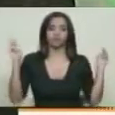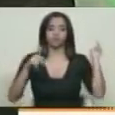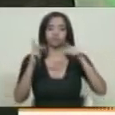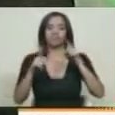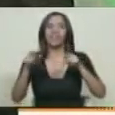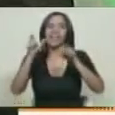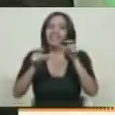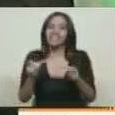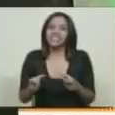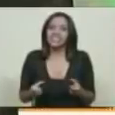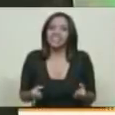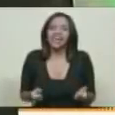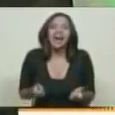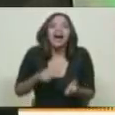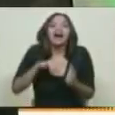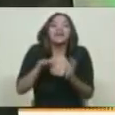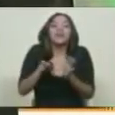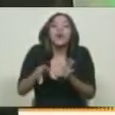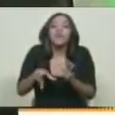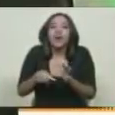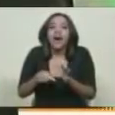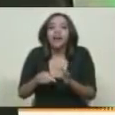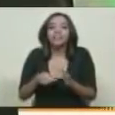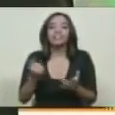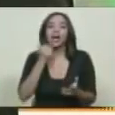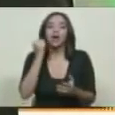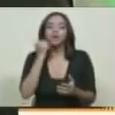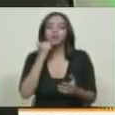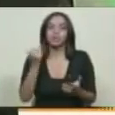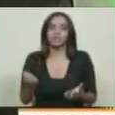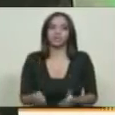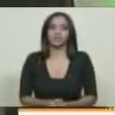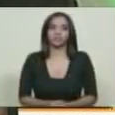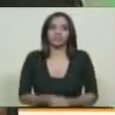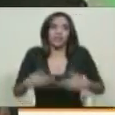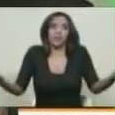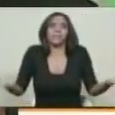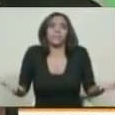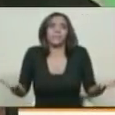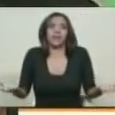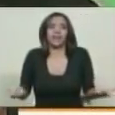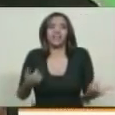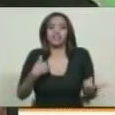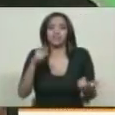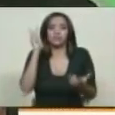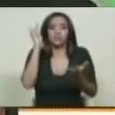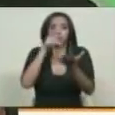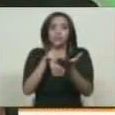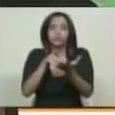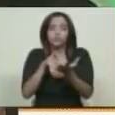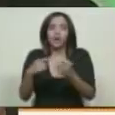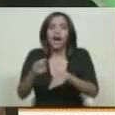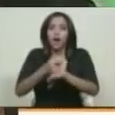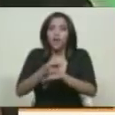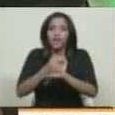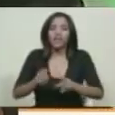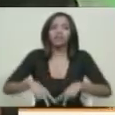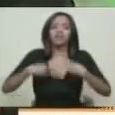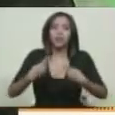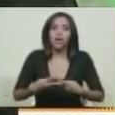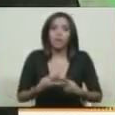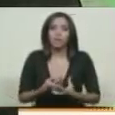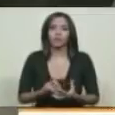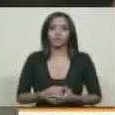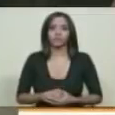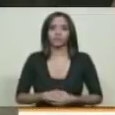se ha dedicado a robar y a abusar de su posición. Pero tú sabes cuál era. Pero es que por eso se ha mandado a un gobierno de regeneración.